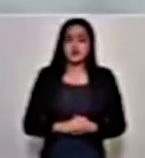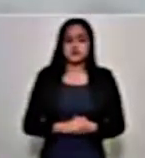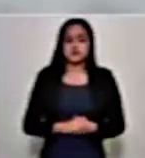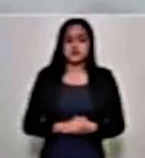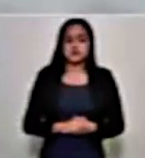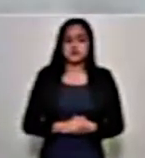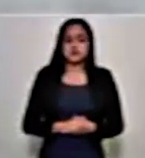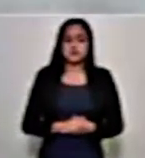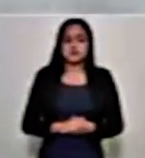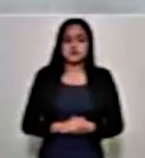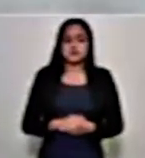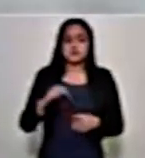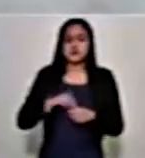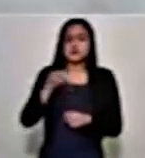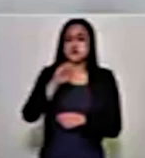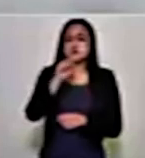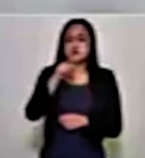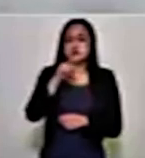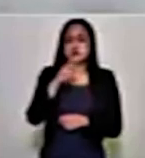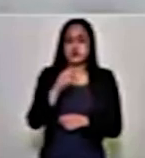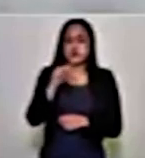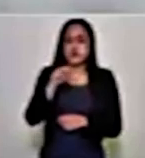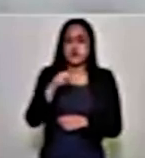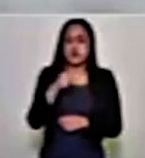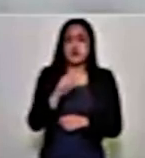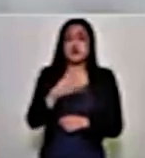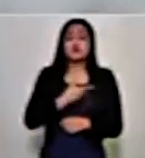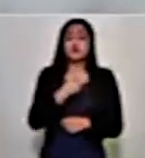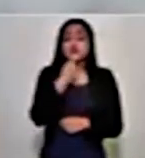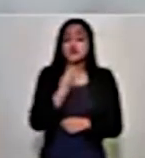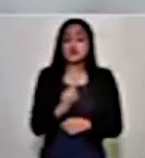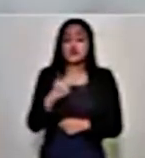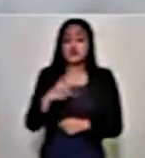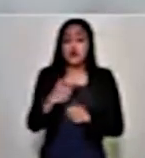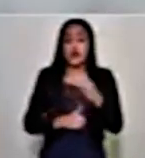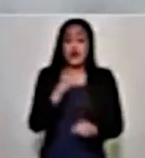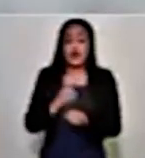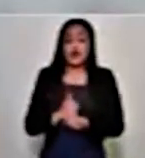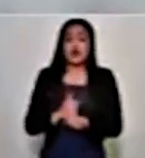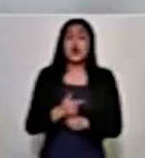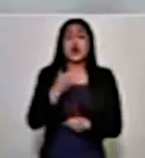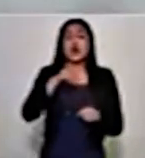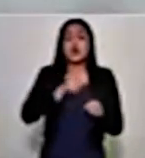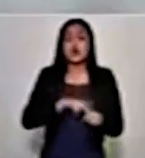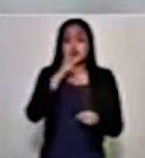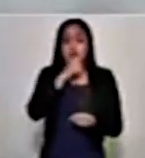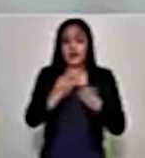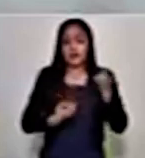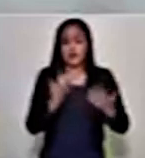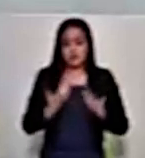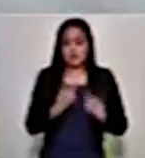del polvorín en Santiago Tenango, tenemos a una chiquita de 13 años en el Hospital Pediátrico de